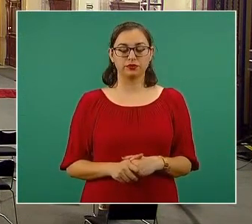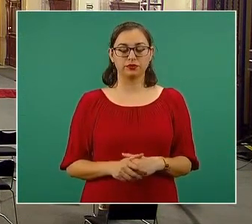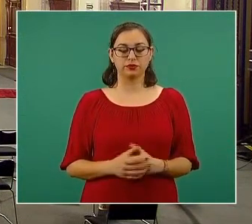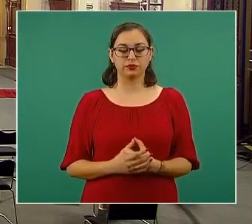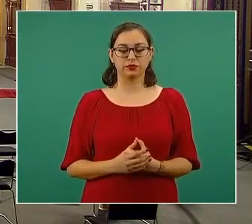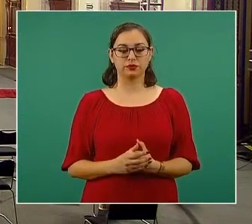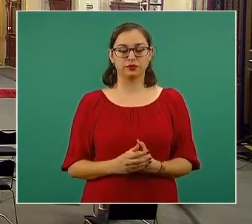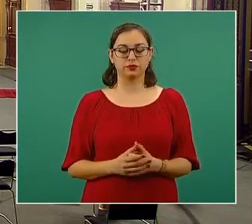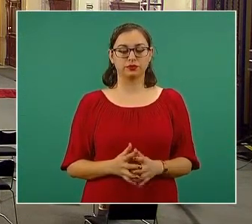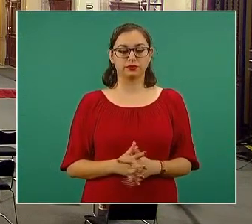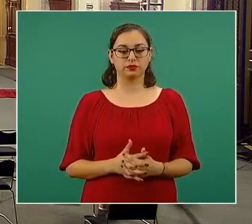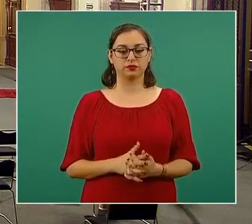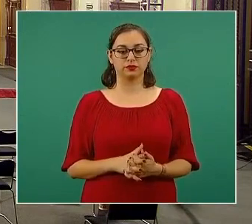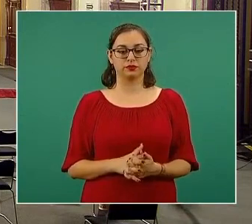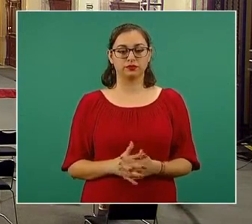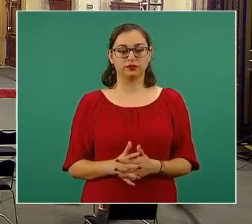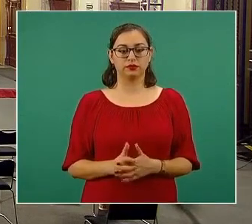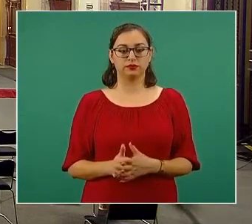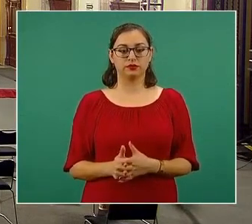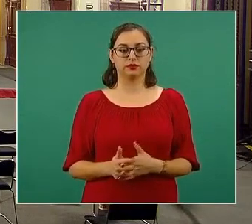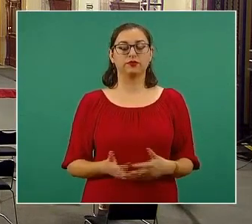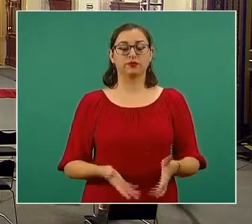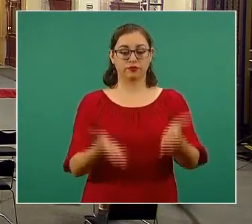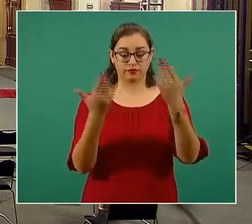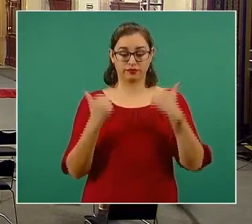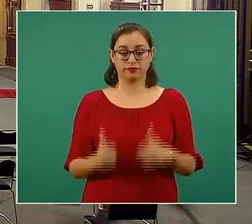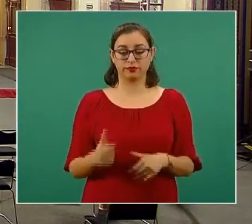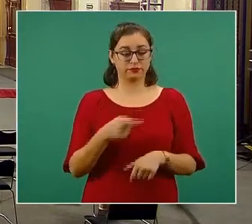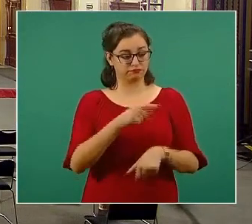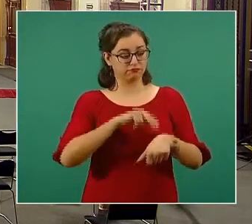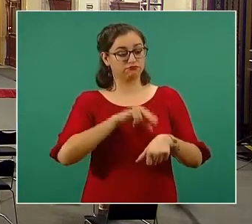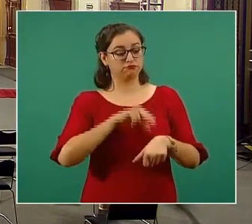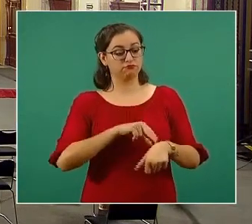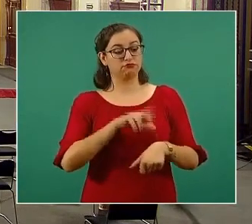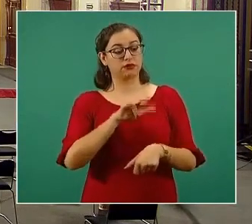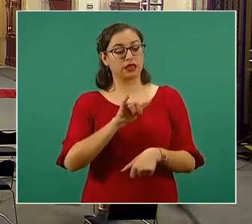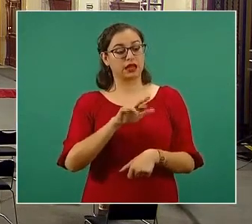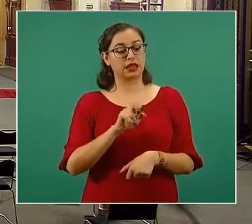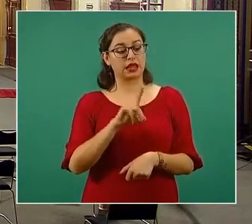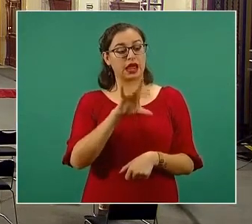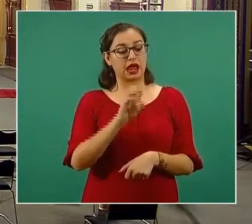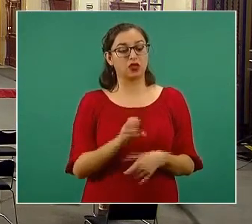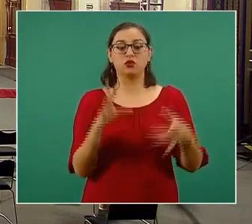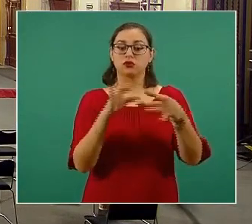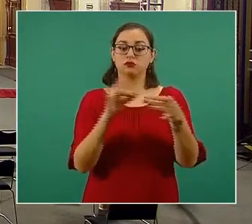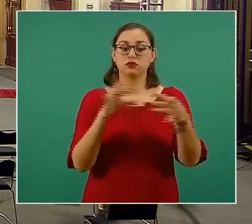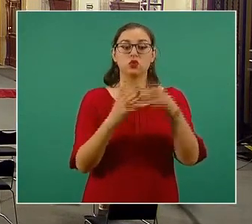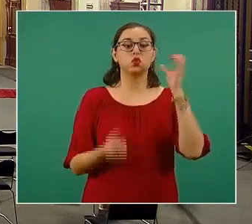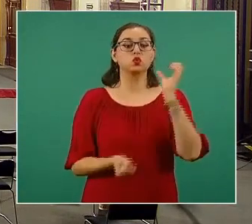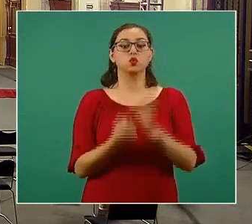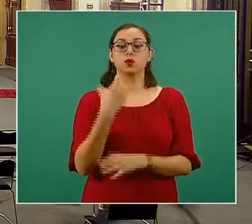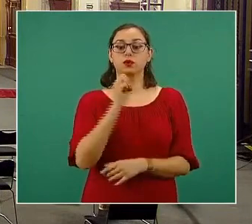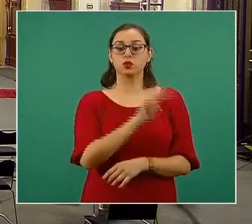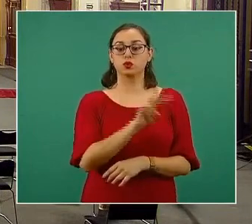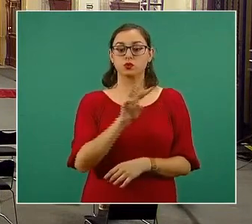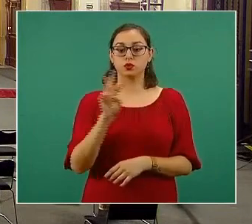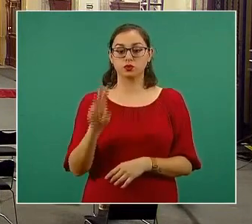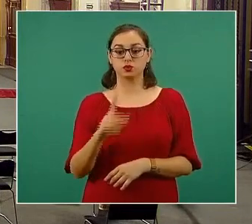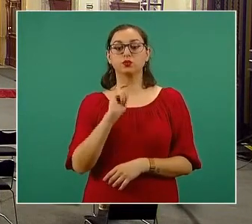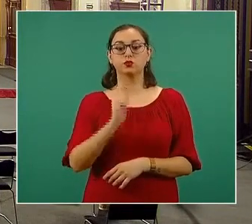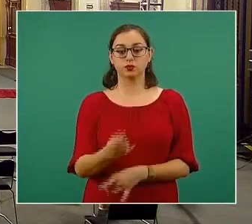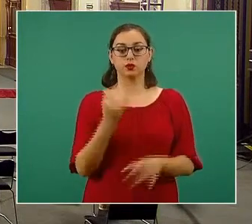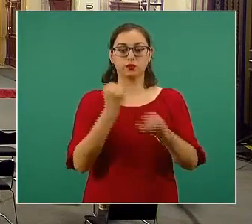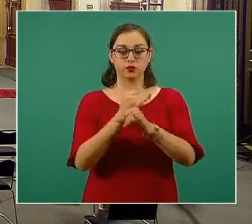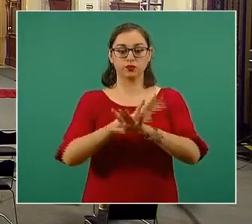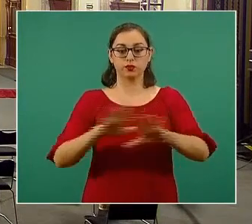Y aquí le dejamos al doctor Ricardo Cortés que nos explique sobre el nuevo portal y los componentes de información. Muchísimas